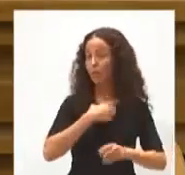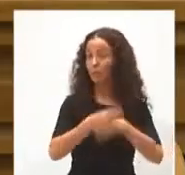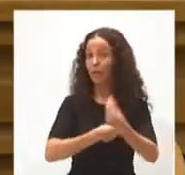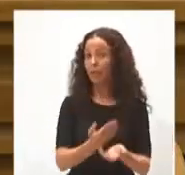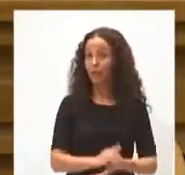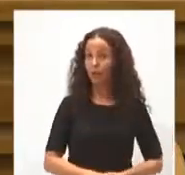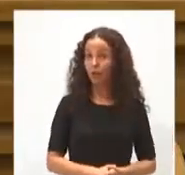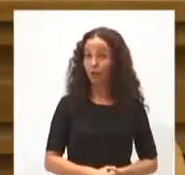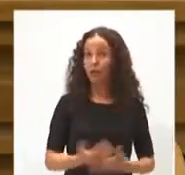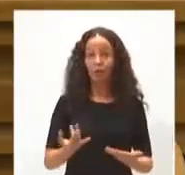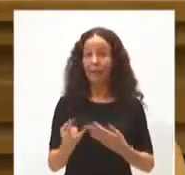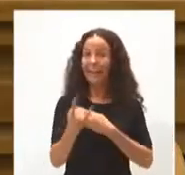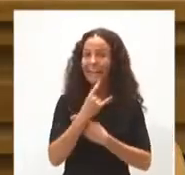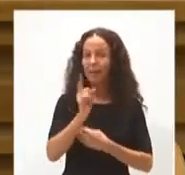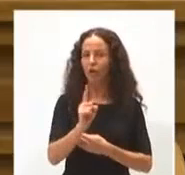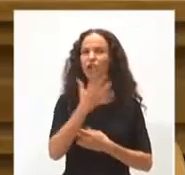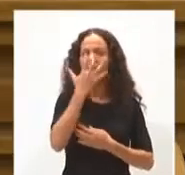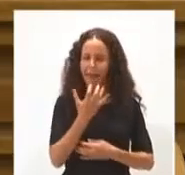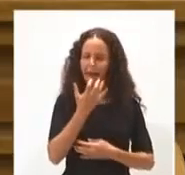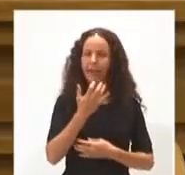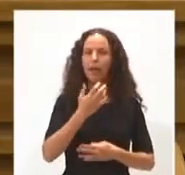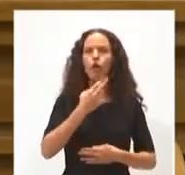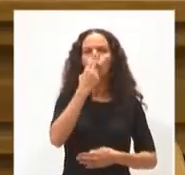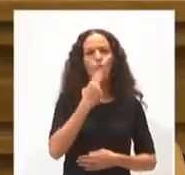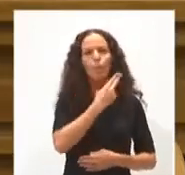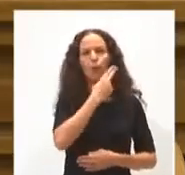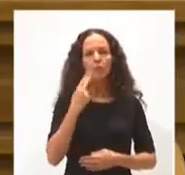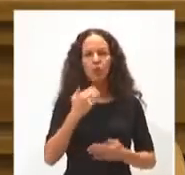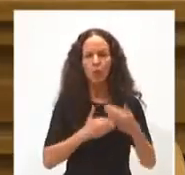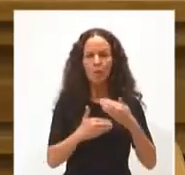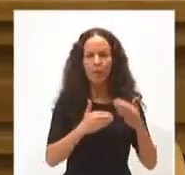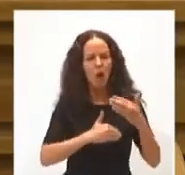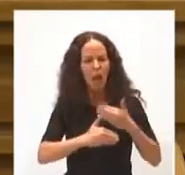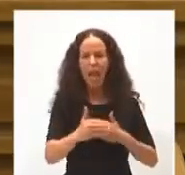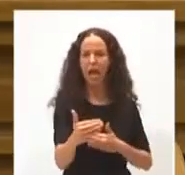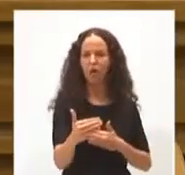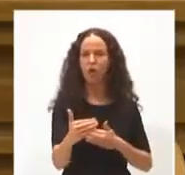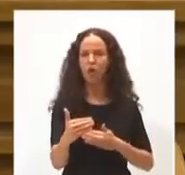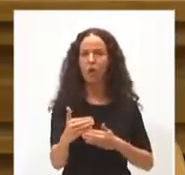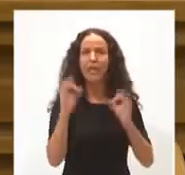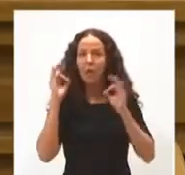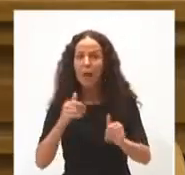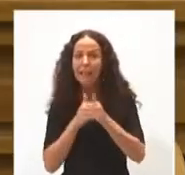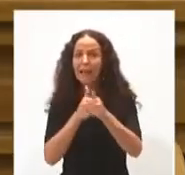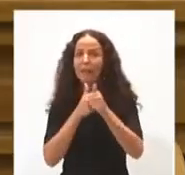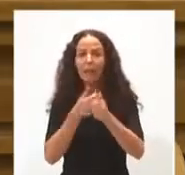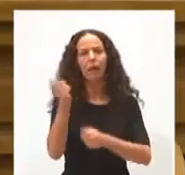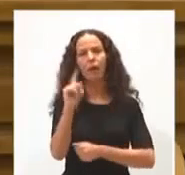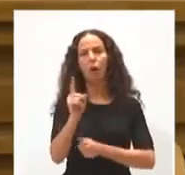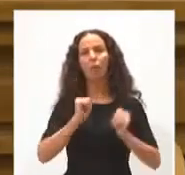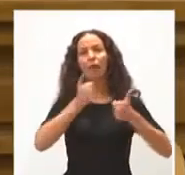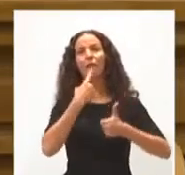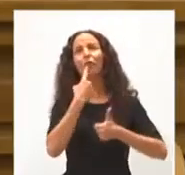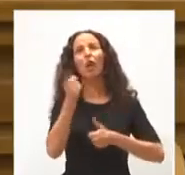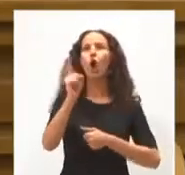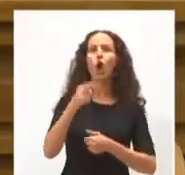tanto no nos vamos a engañar seriedad y compromiso a medio y largo plazo que no pase como con la dependencia que empezaron diciendo que nos iban a dar el